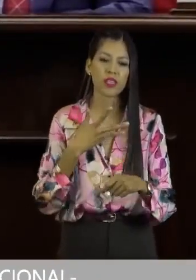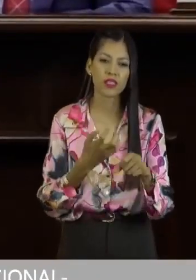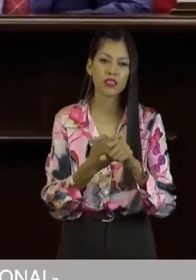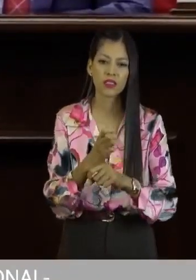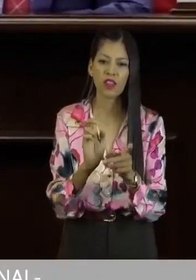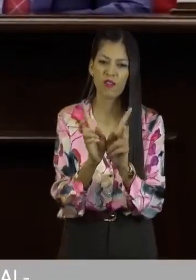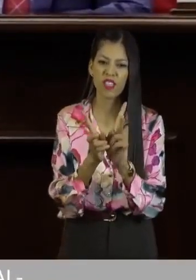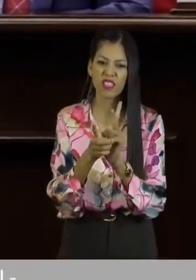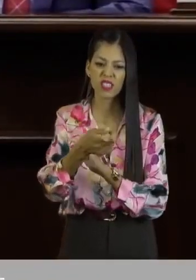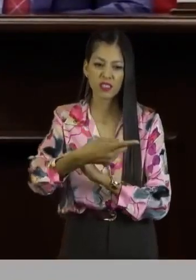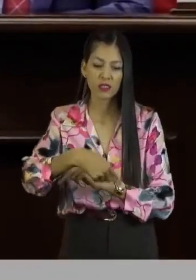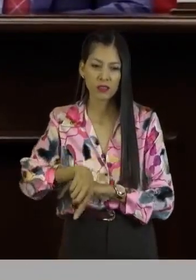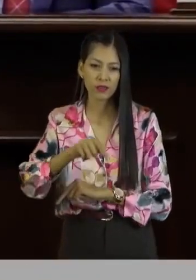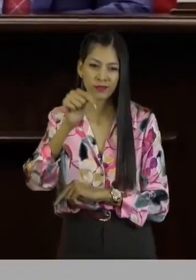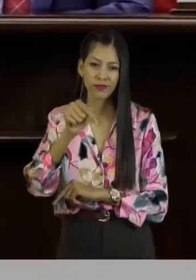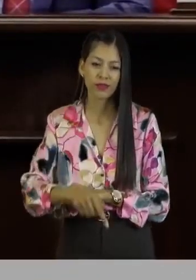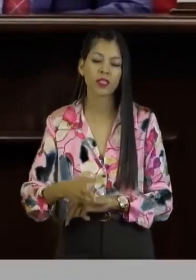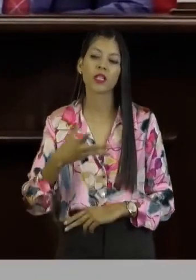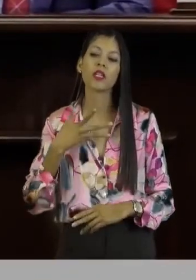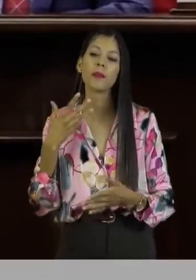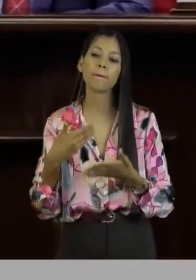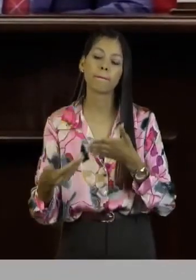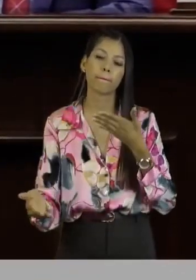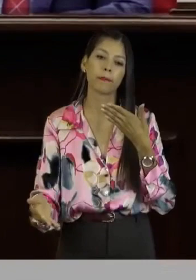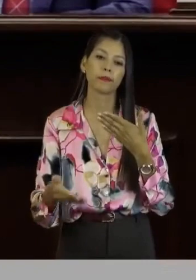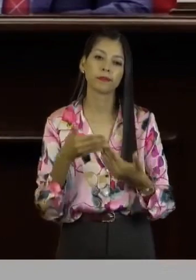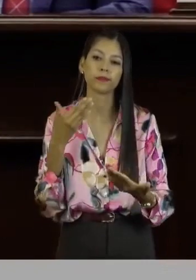ustedes donde hay un moderno